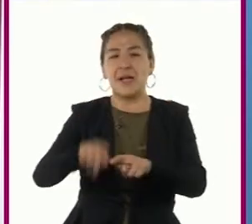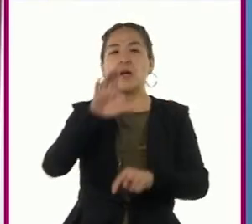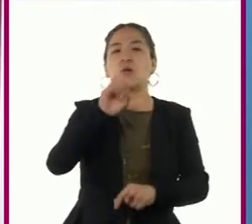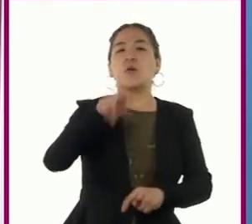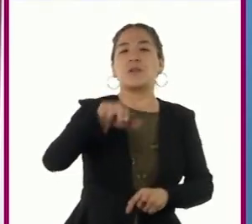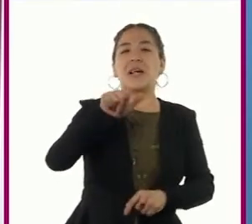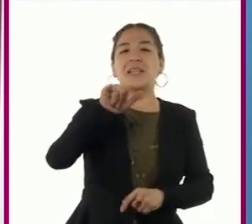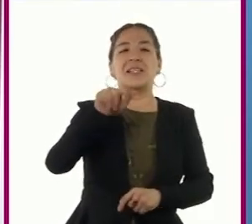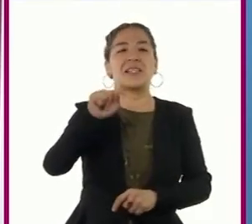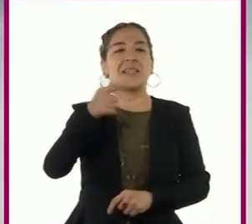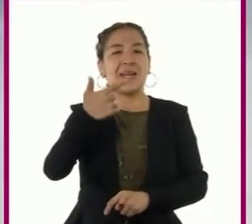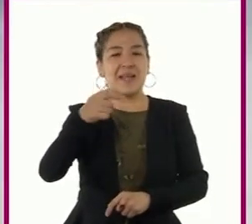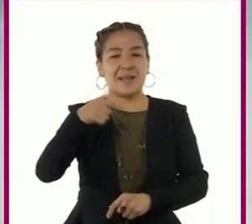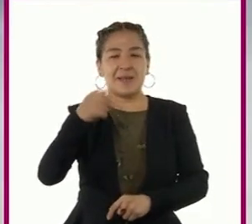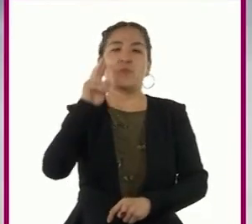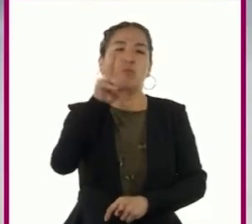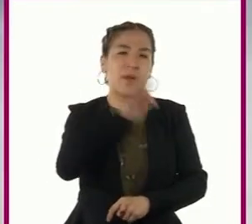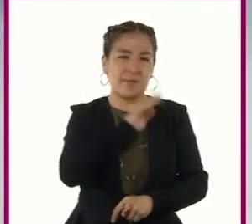Conalitej.